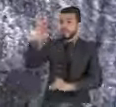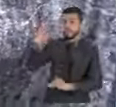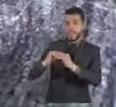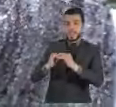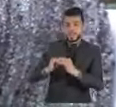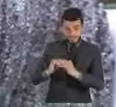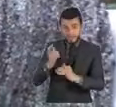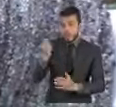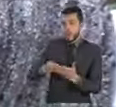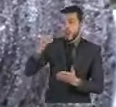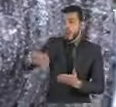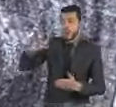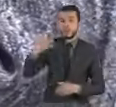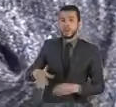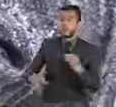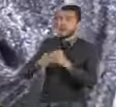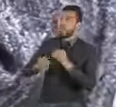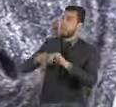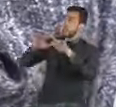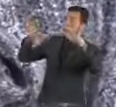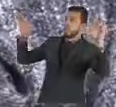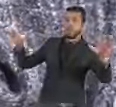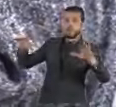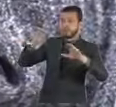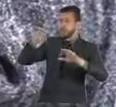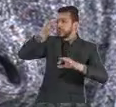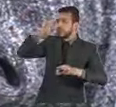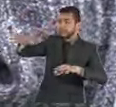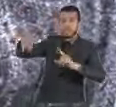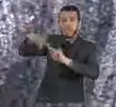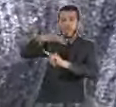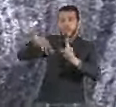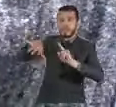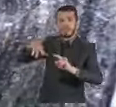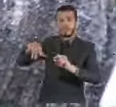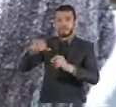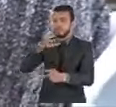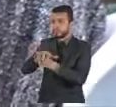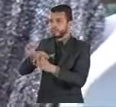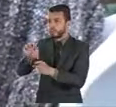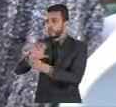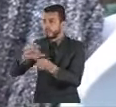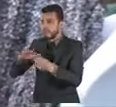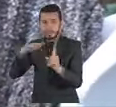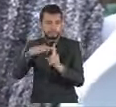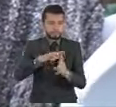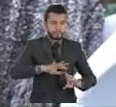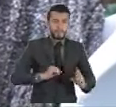costo y le reduzca la contaminación a los ciudadanos de la región metropolitana para conectarse entre sí.